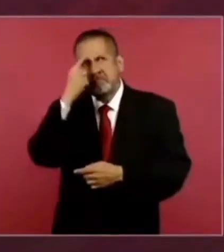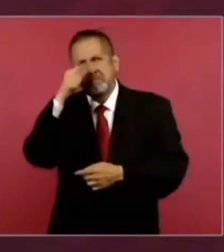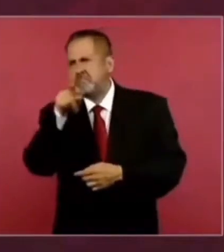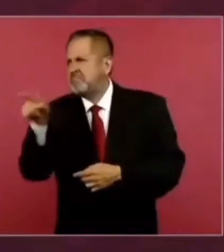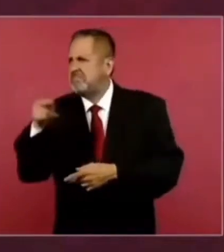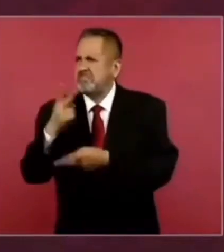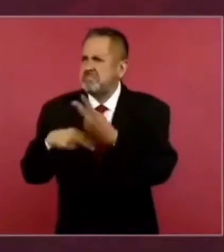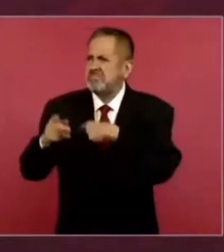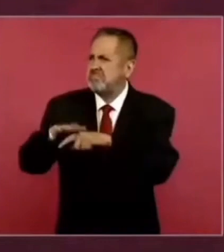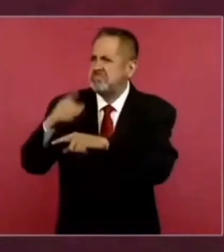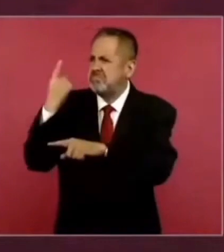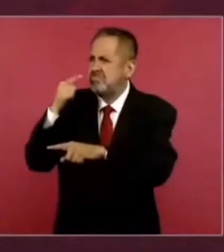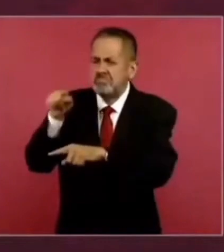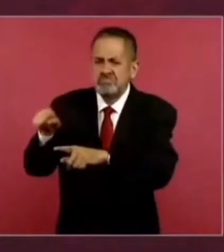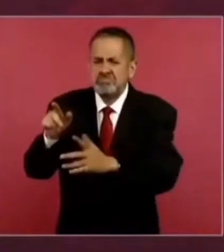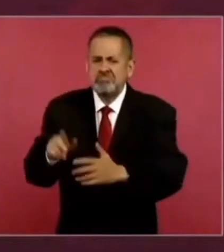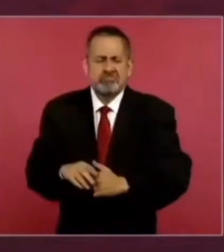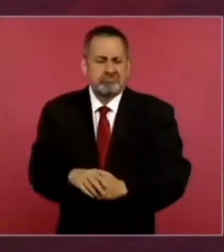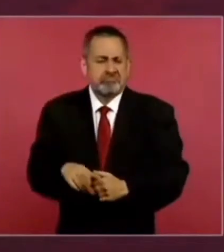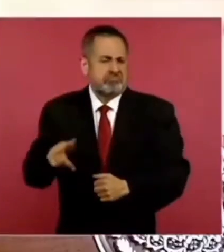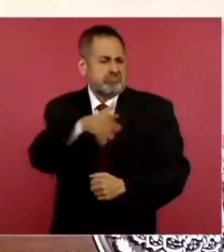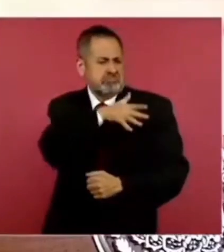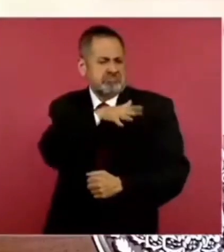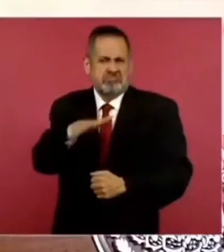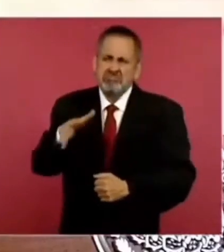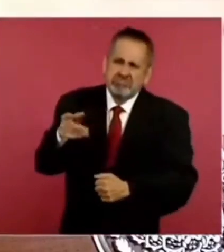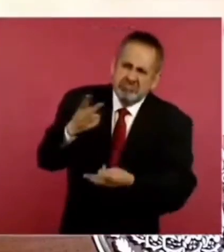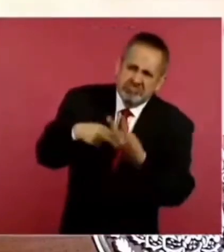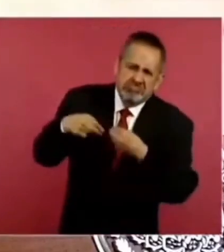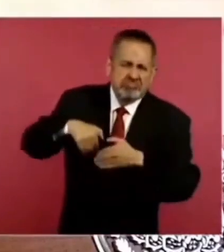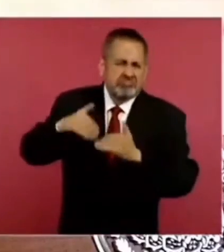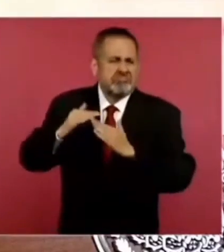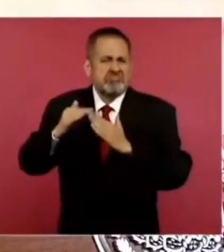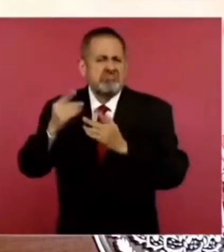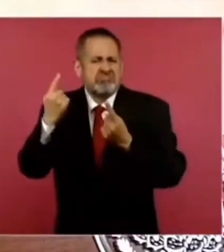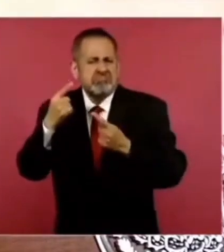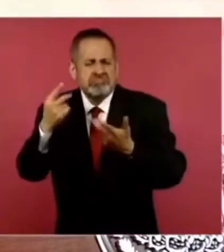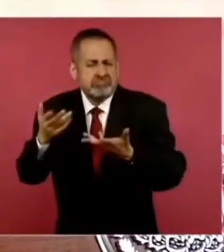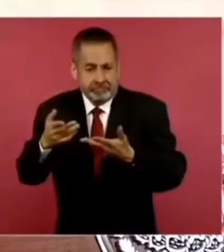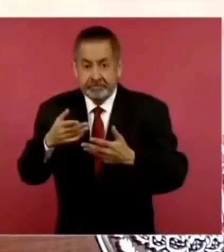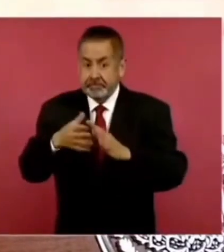ido el general García Barragán.